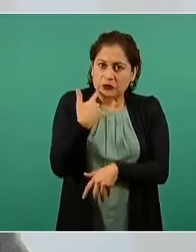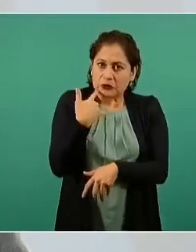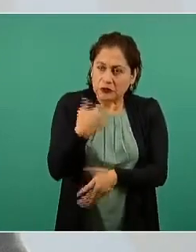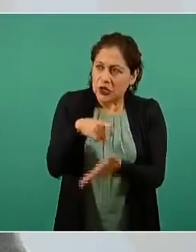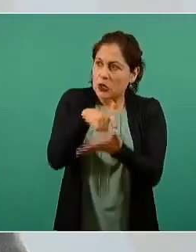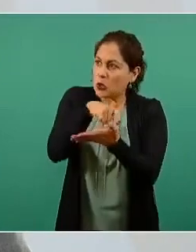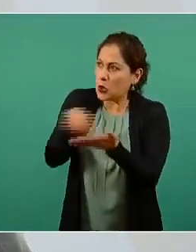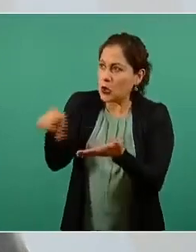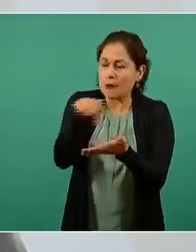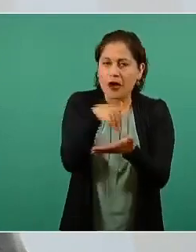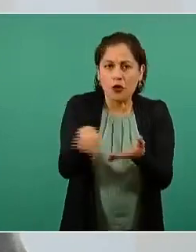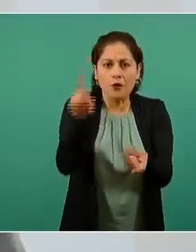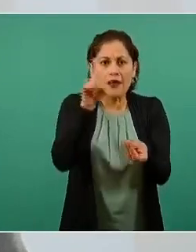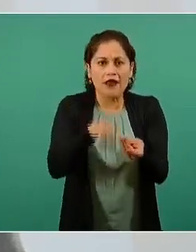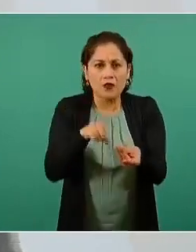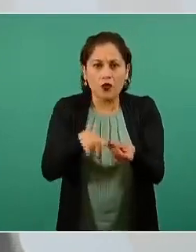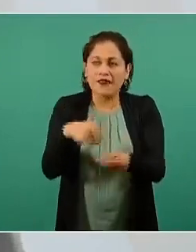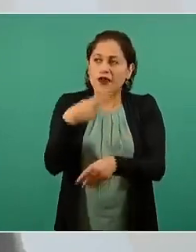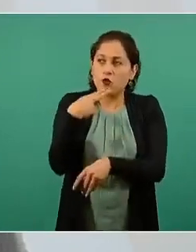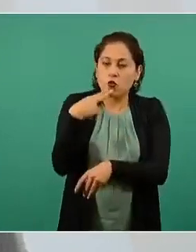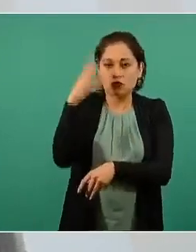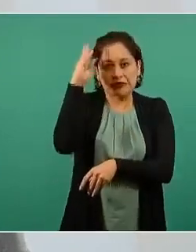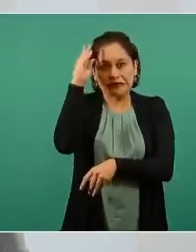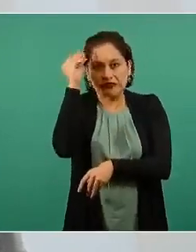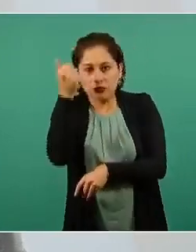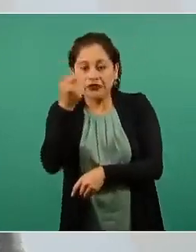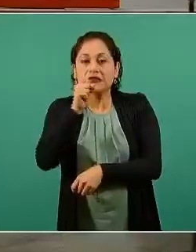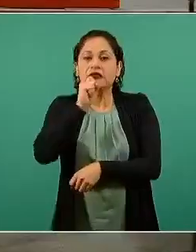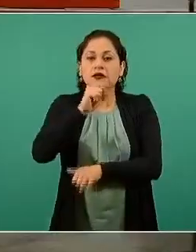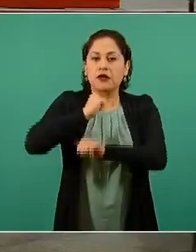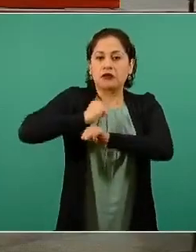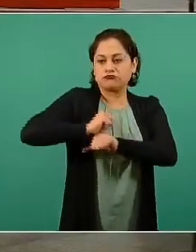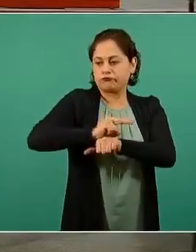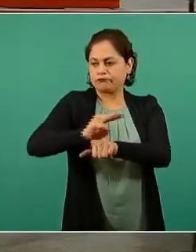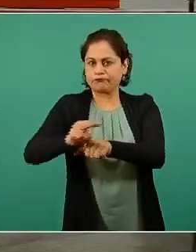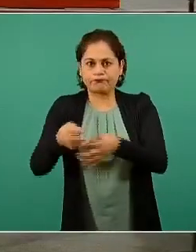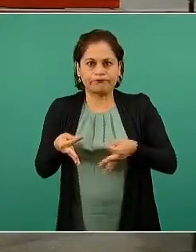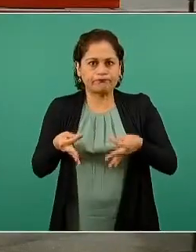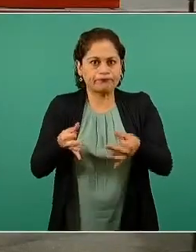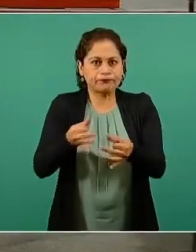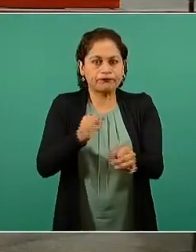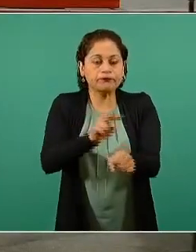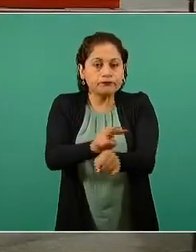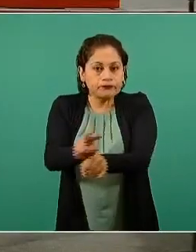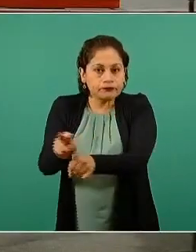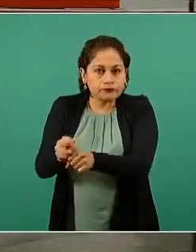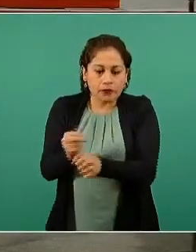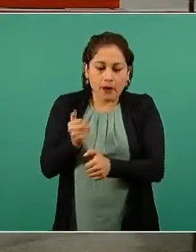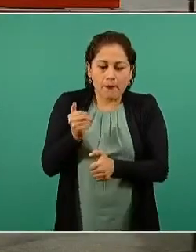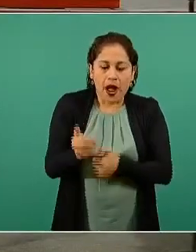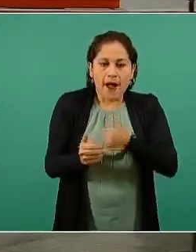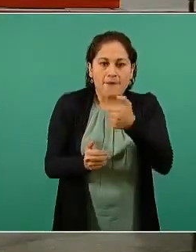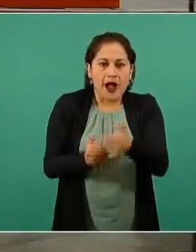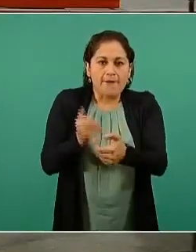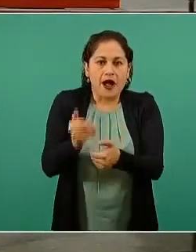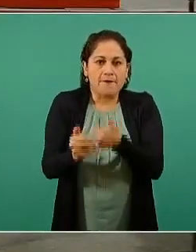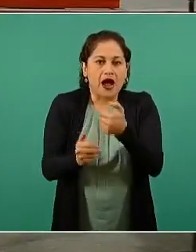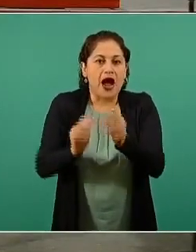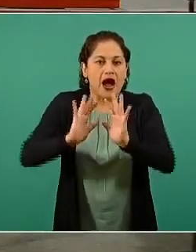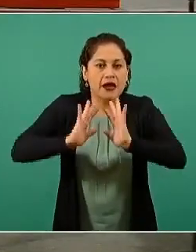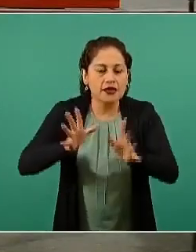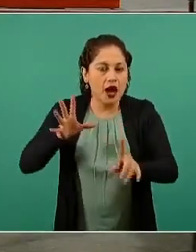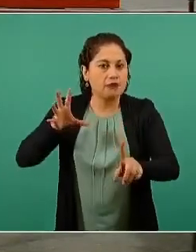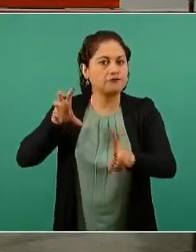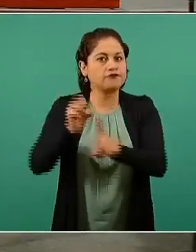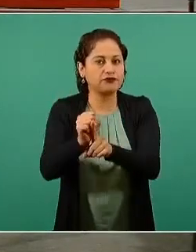de la tecnología, de los controles de calidad y del paso a paso que se fue dando hasta conseguir justamente